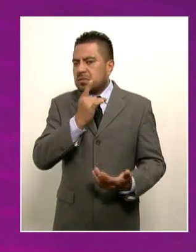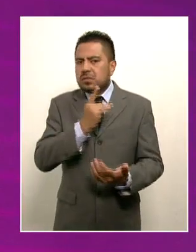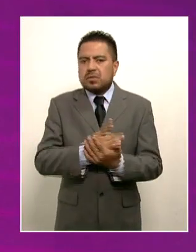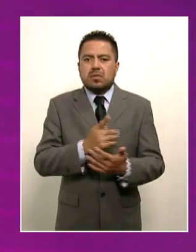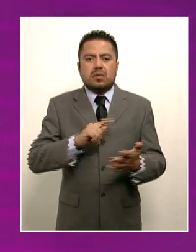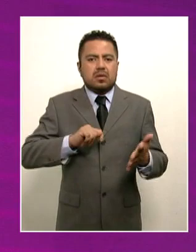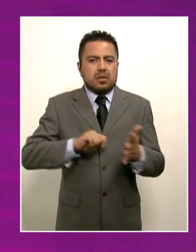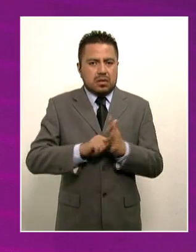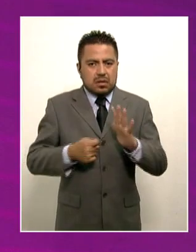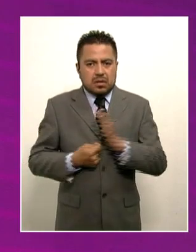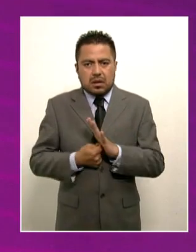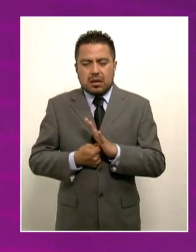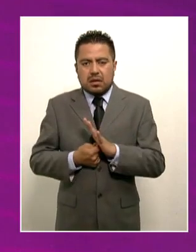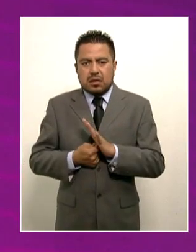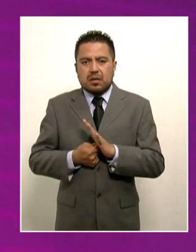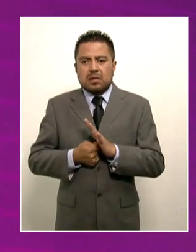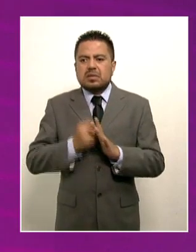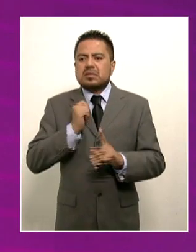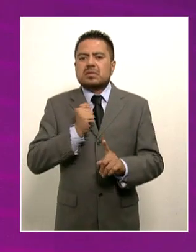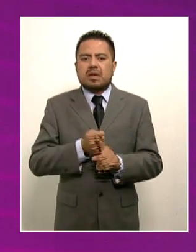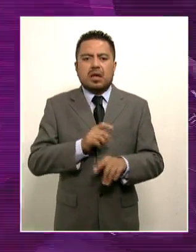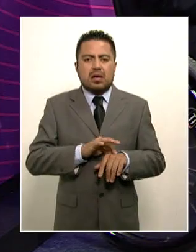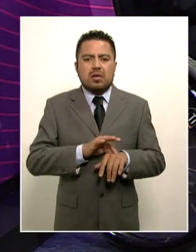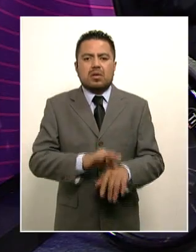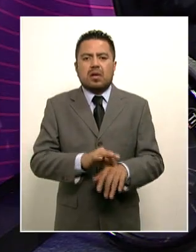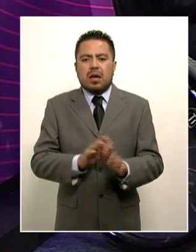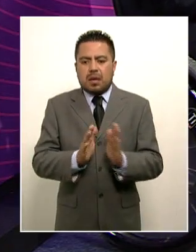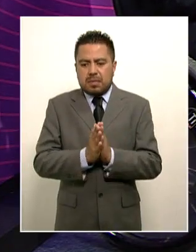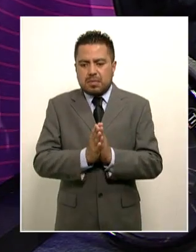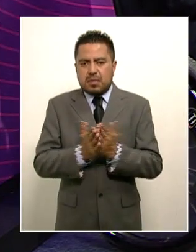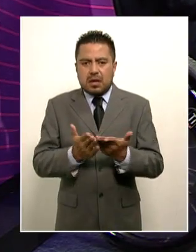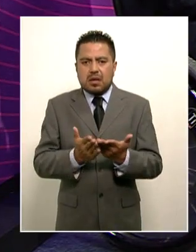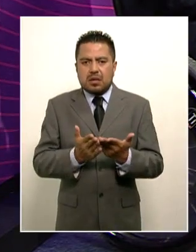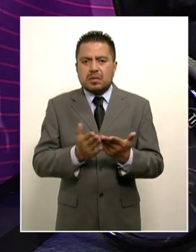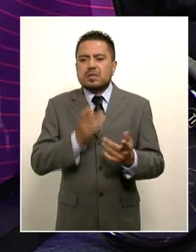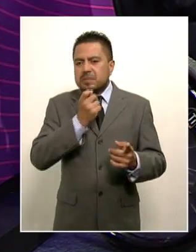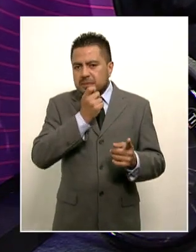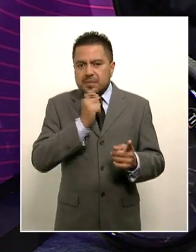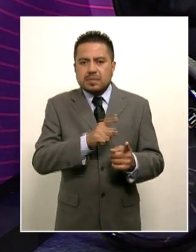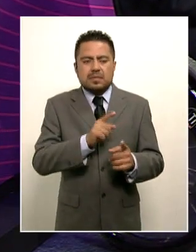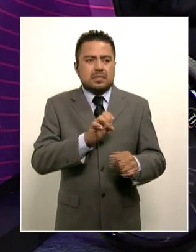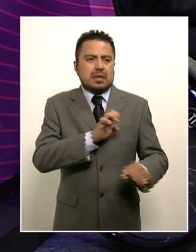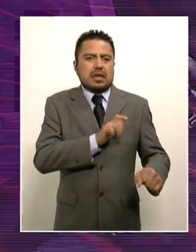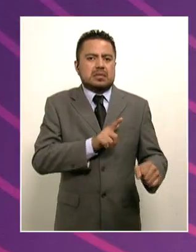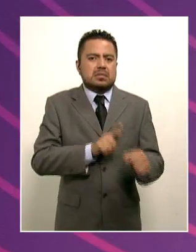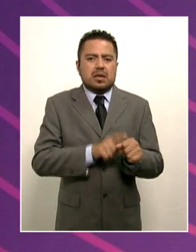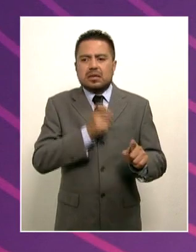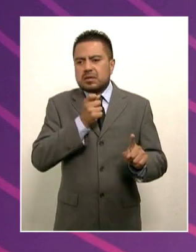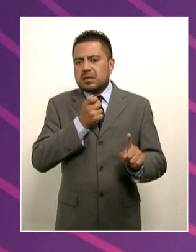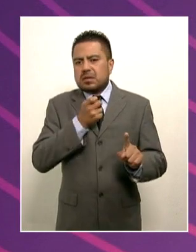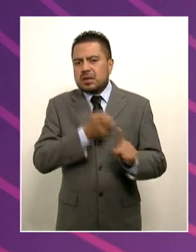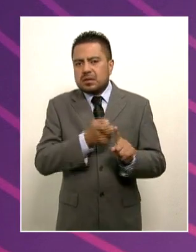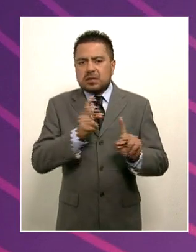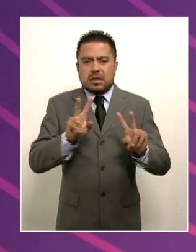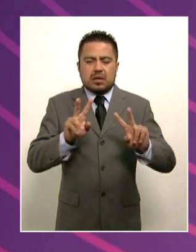parte técnica, que son las guías o los manuales, sino también de especialistas en este tema,